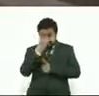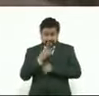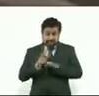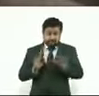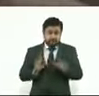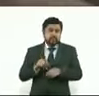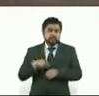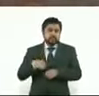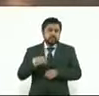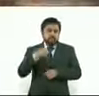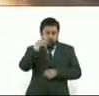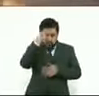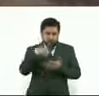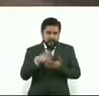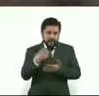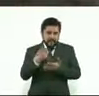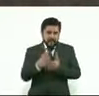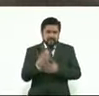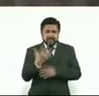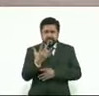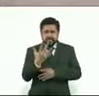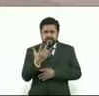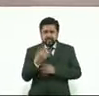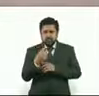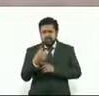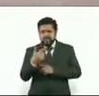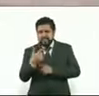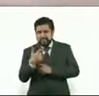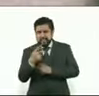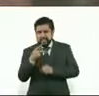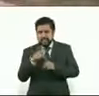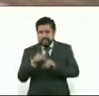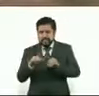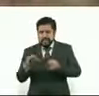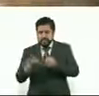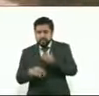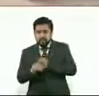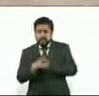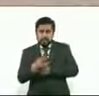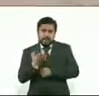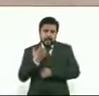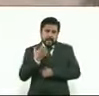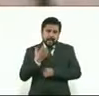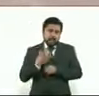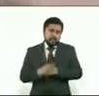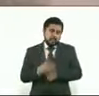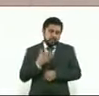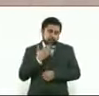últimos 5 o 7 kilómetros van a ser los determinantes para ver quién es el que se decide a aumentar el ritmo.